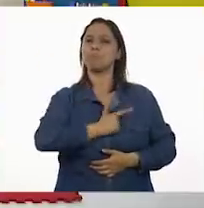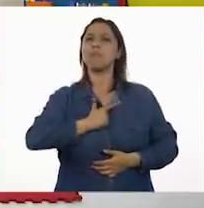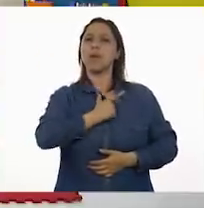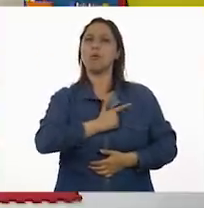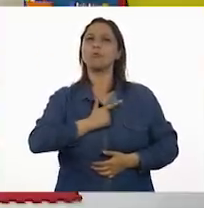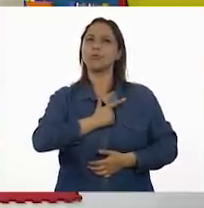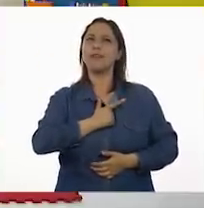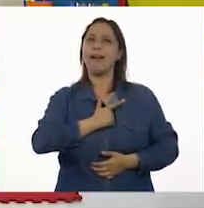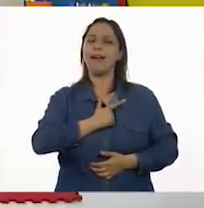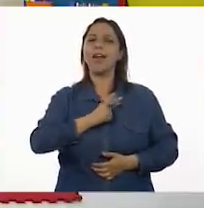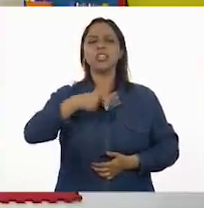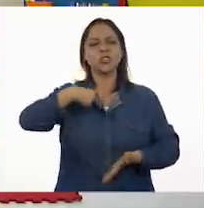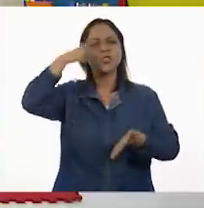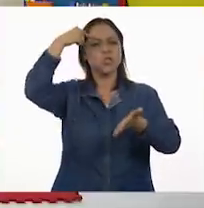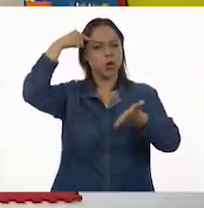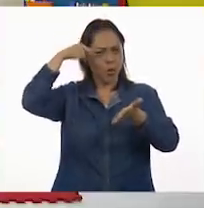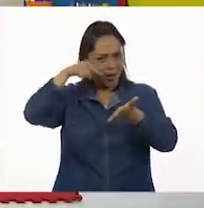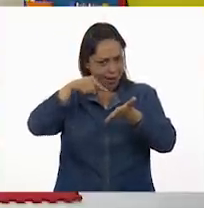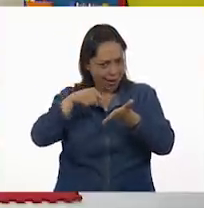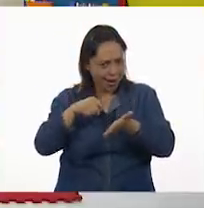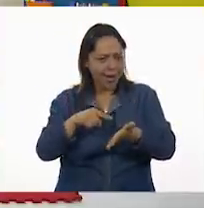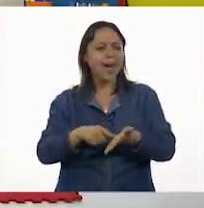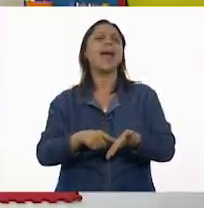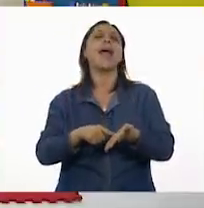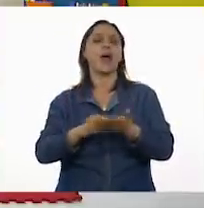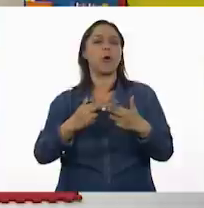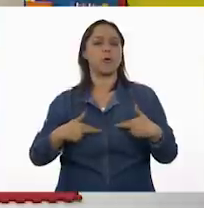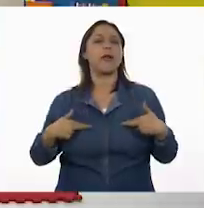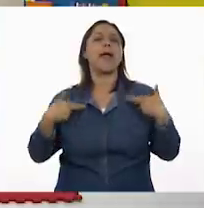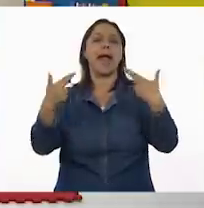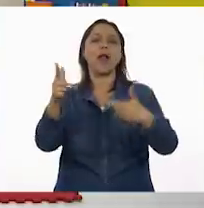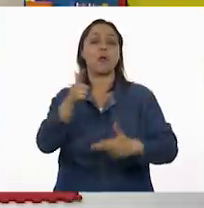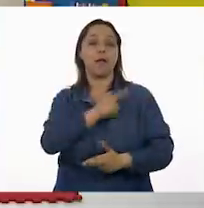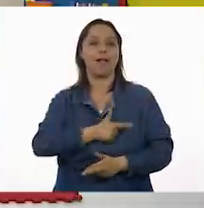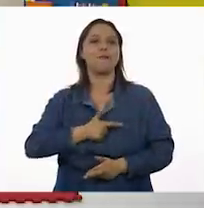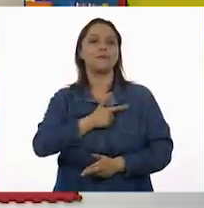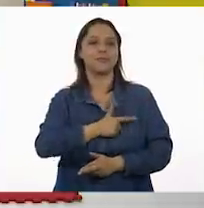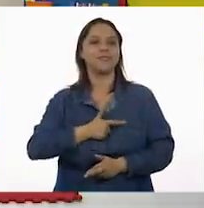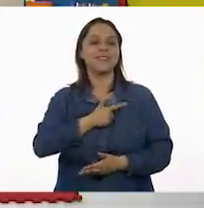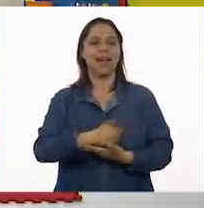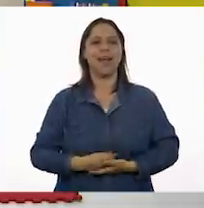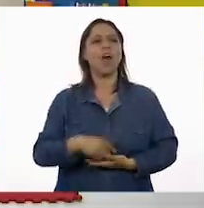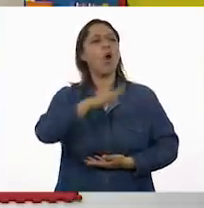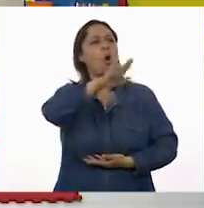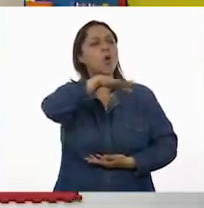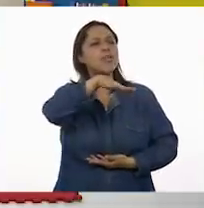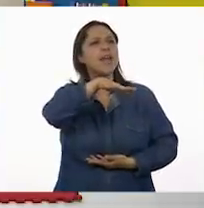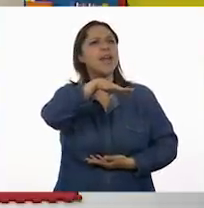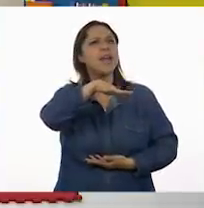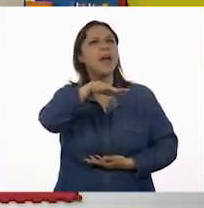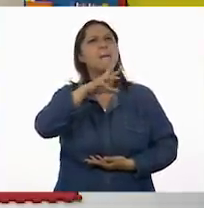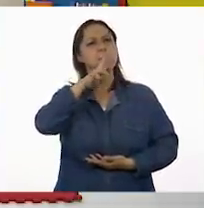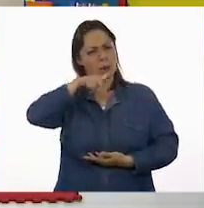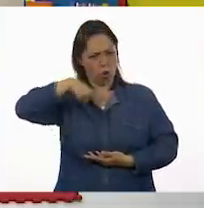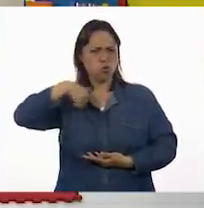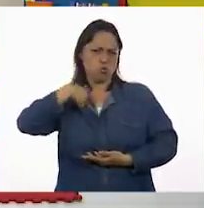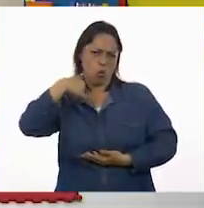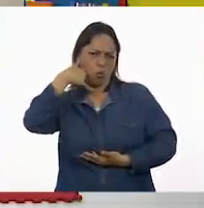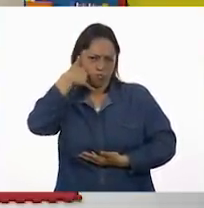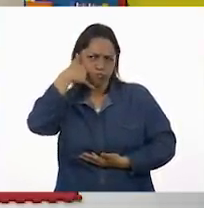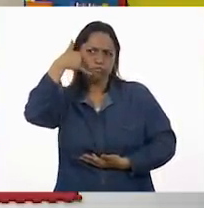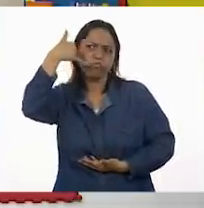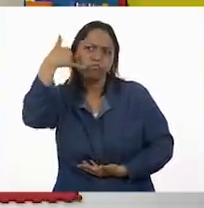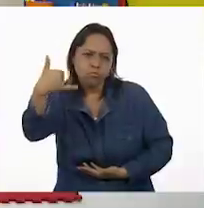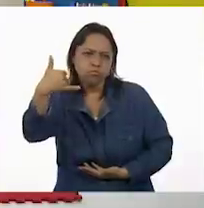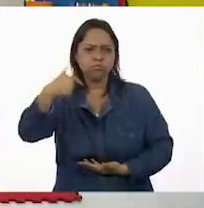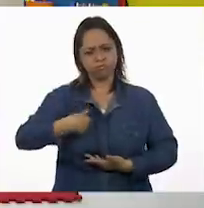la idea. Estoy segura que será un gran regalo. Oye, ¿y por qué no mejor le hablo por teléfono y le leo